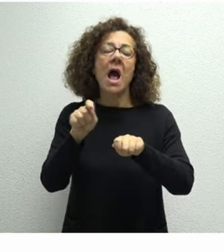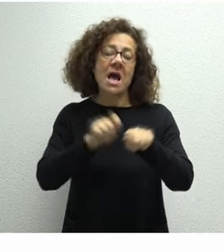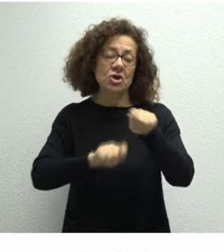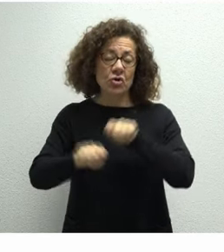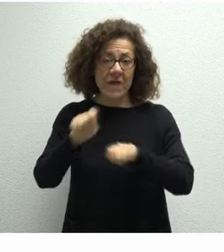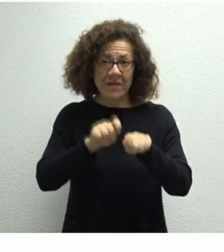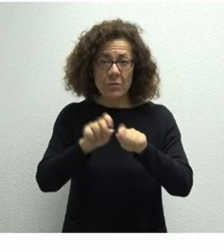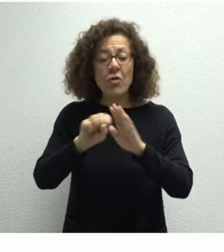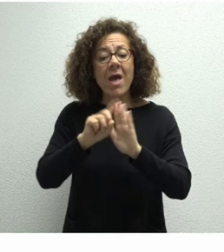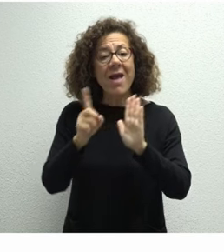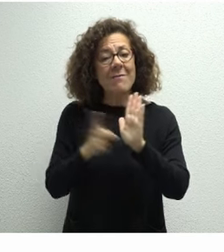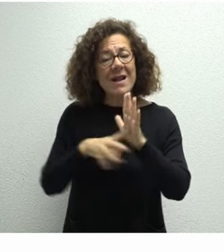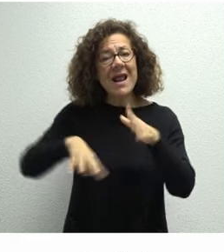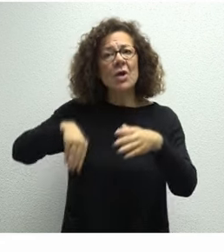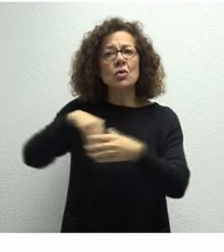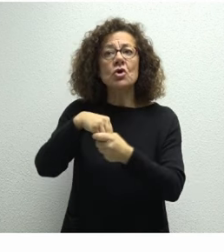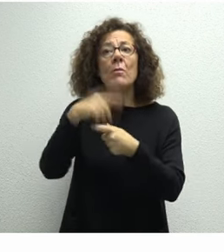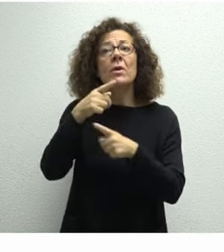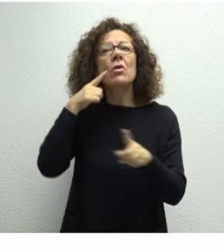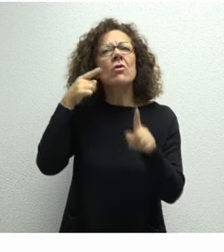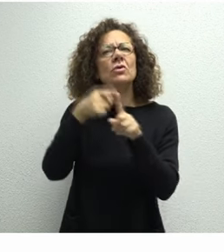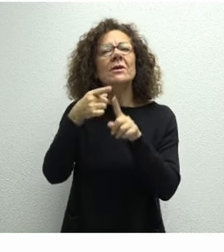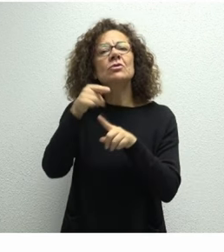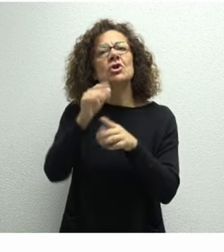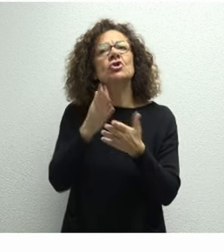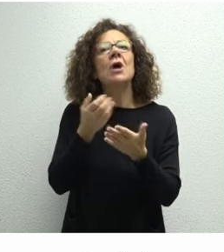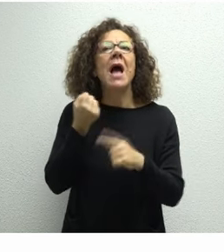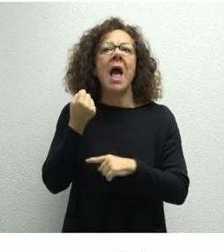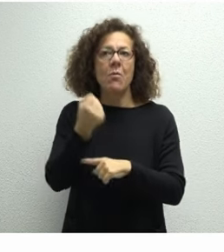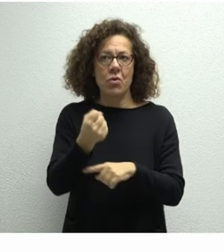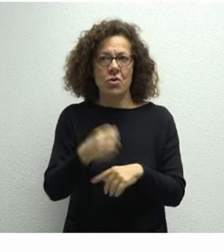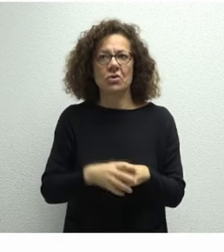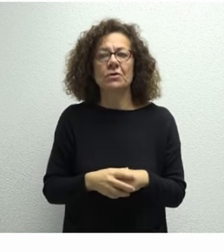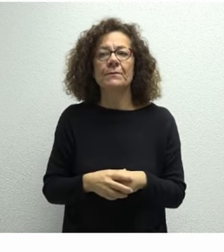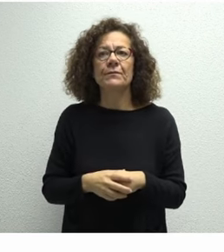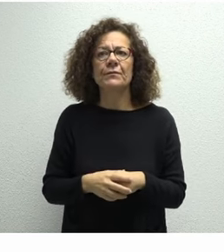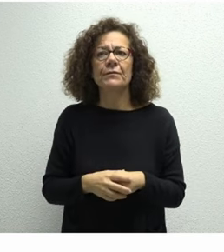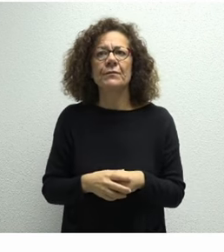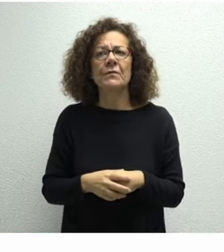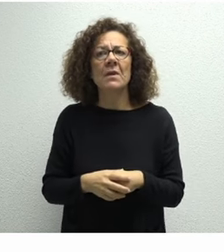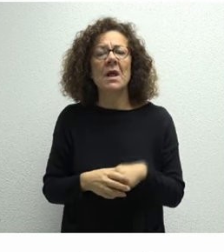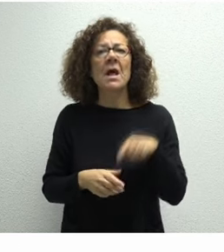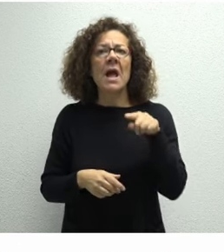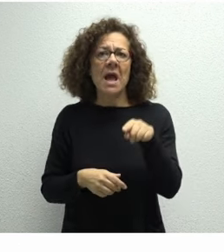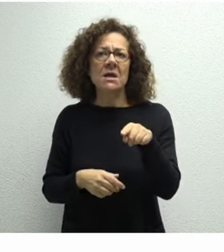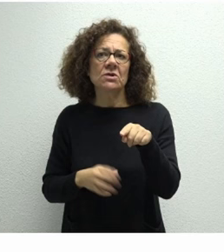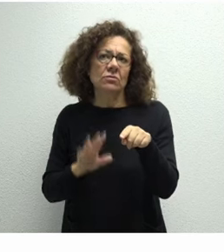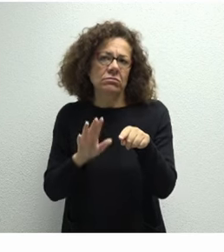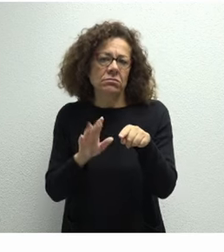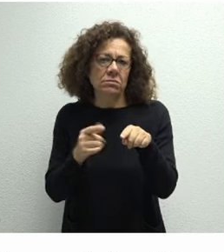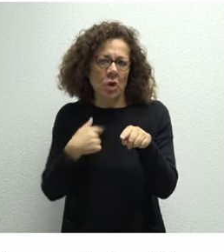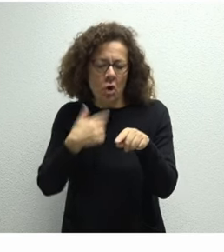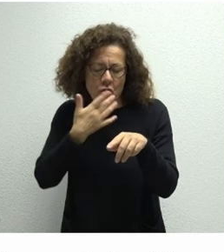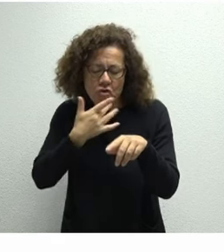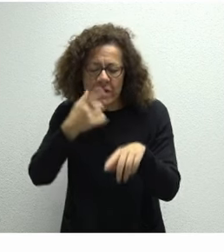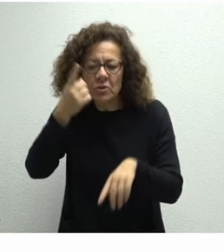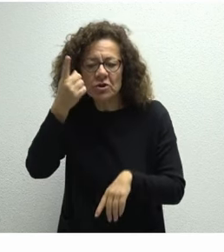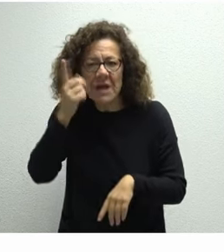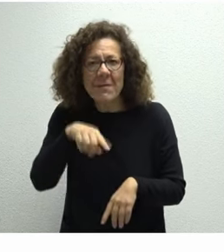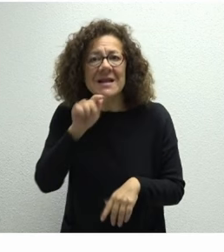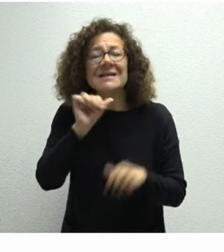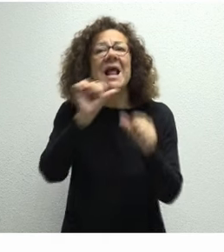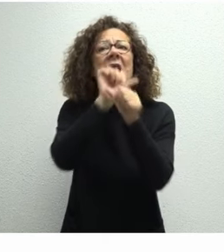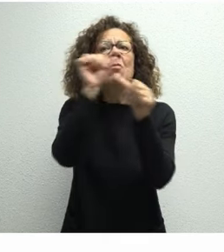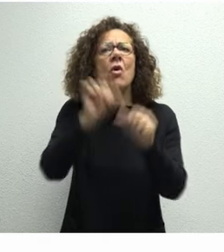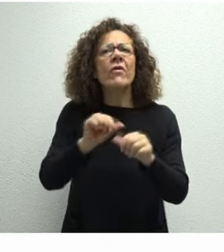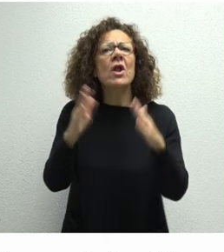que también están dando sus frutos pero una de las claves son esos apoyos como diré no E eso sí que conocemos Bien también pues ese modelo